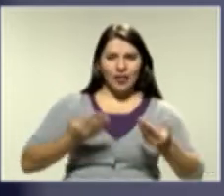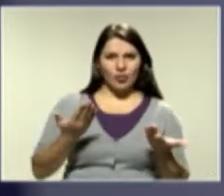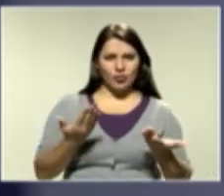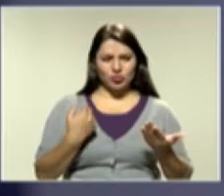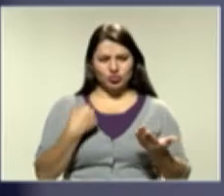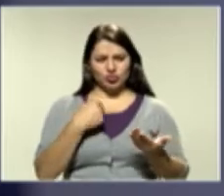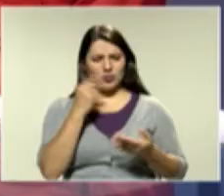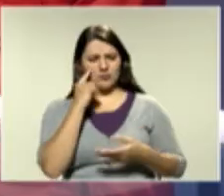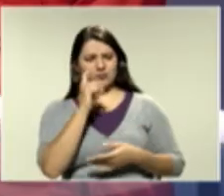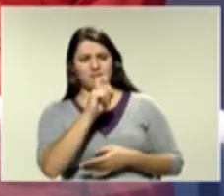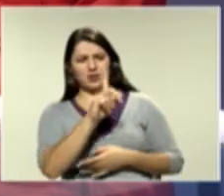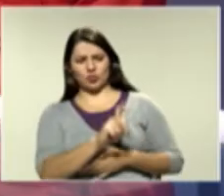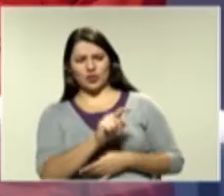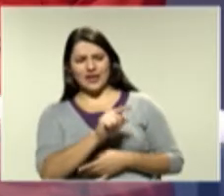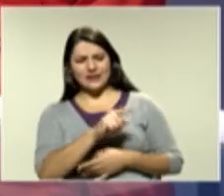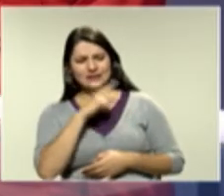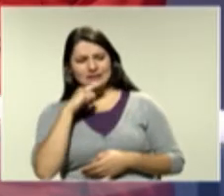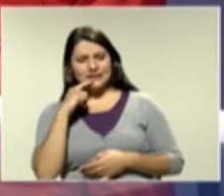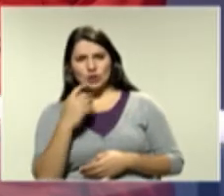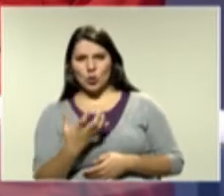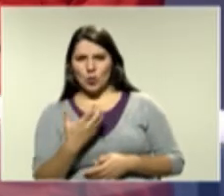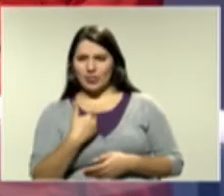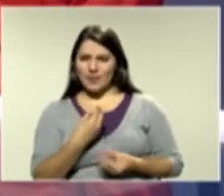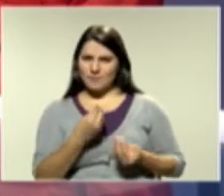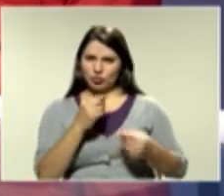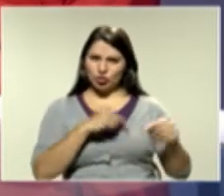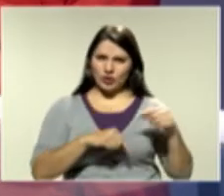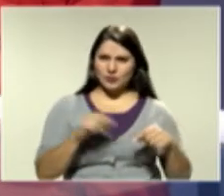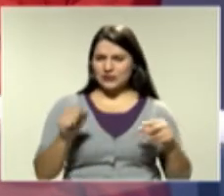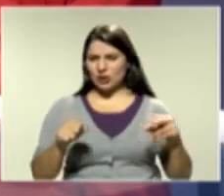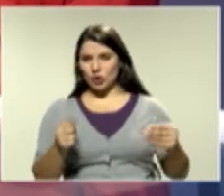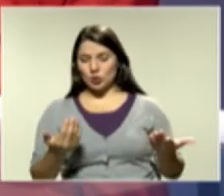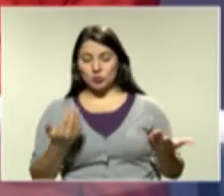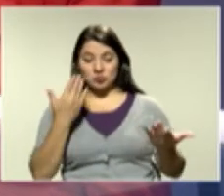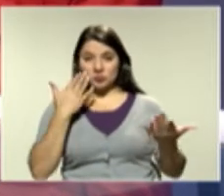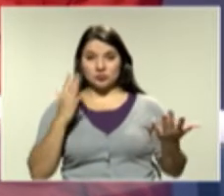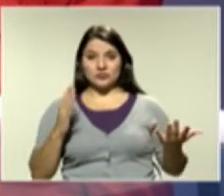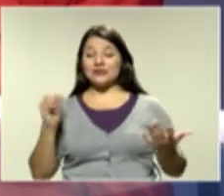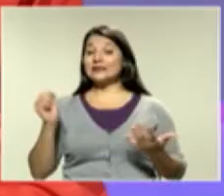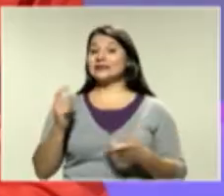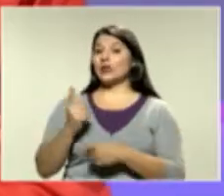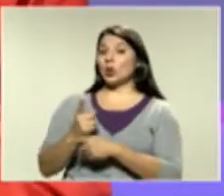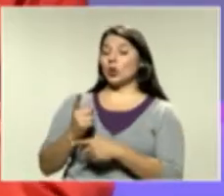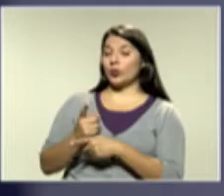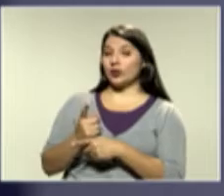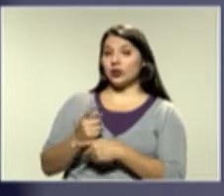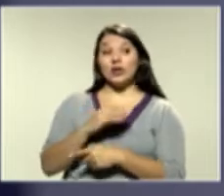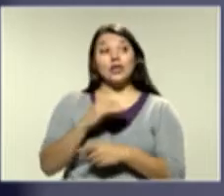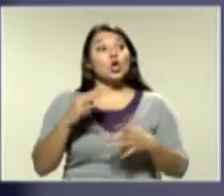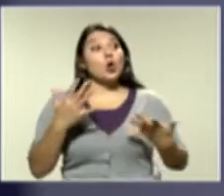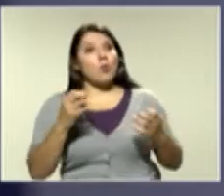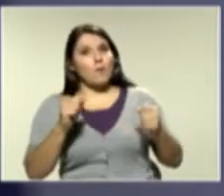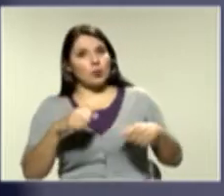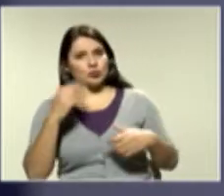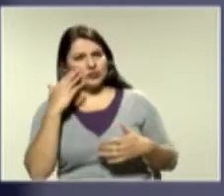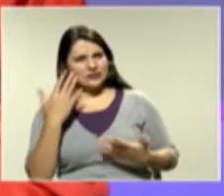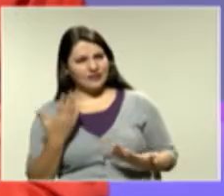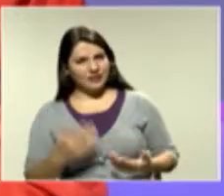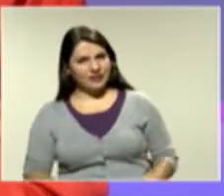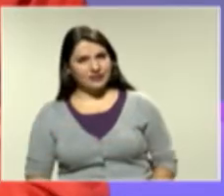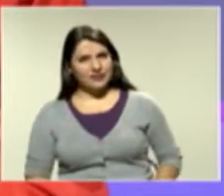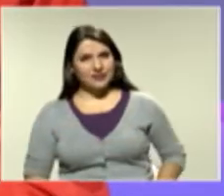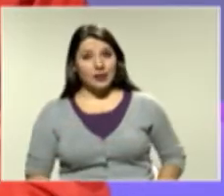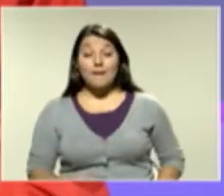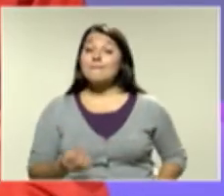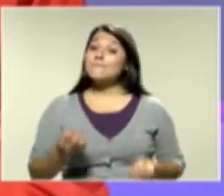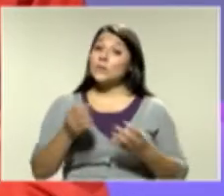tomate estará lleno de químicos o no? Sí, exactamente. Y eso, ¿Cómo diferenciarlo? Bueno, es